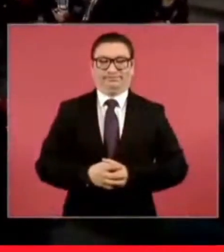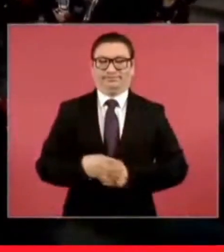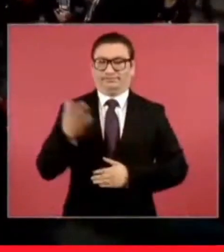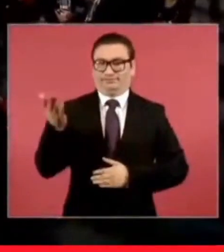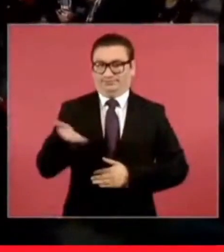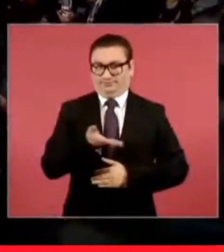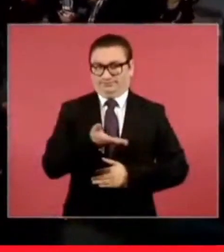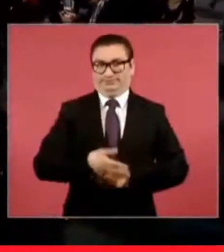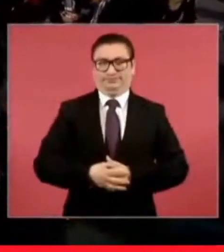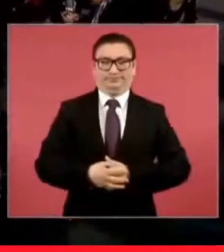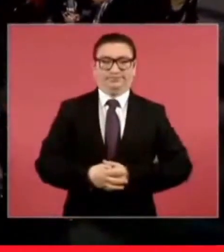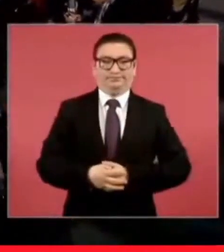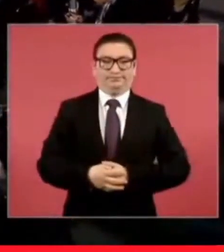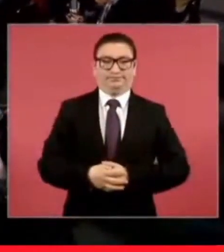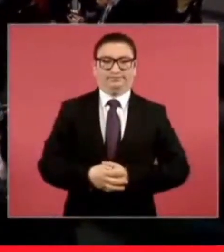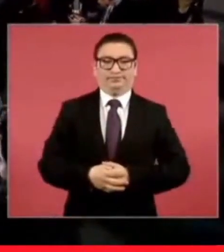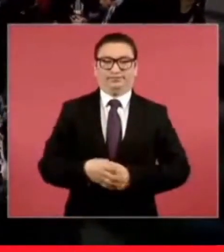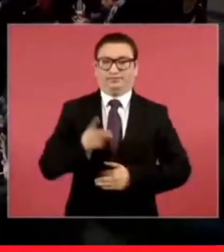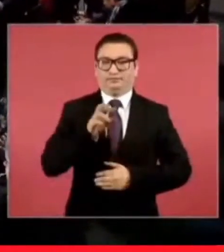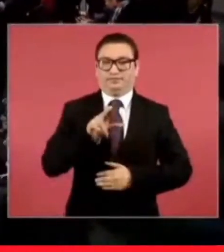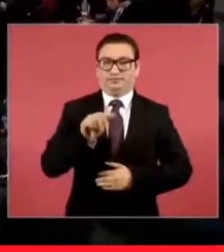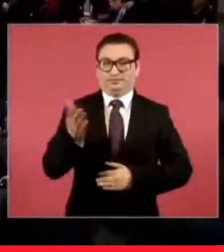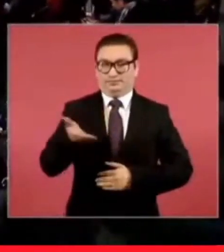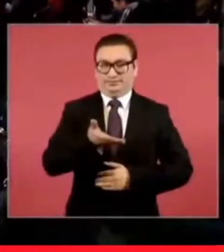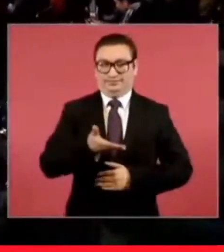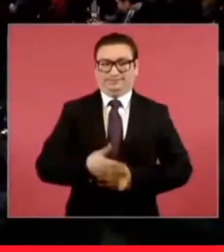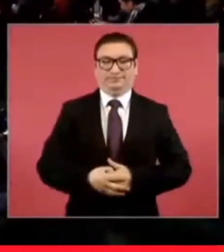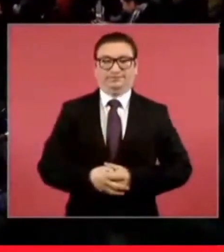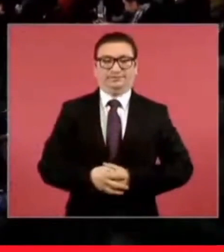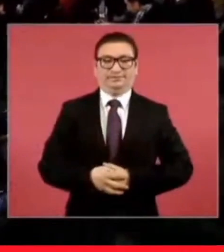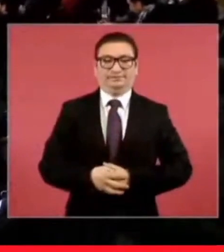Adelante, doctor.